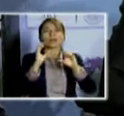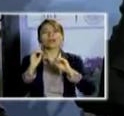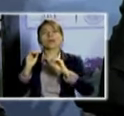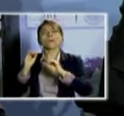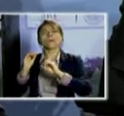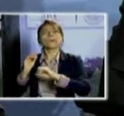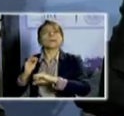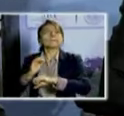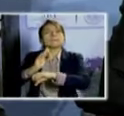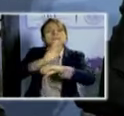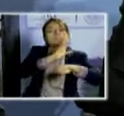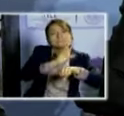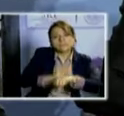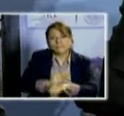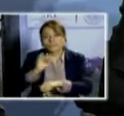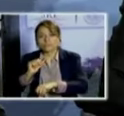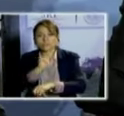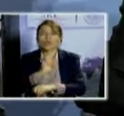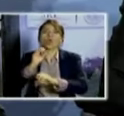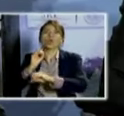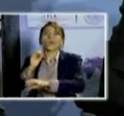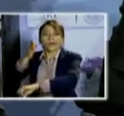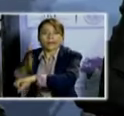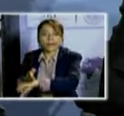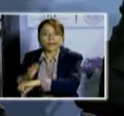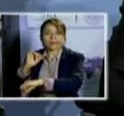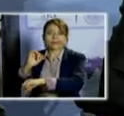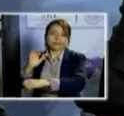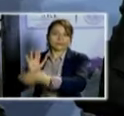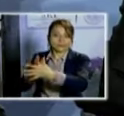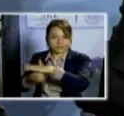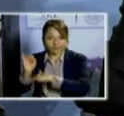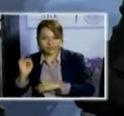o el cambio de una política pública interna a nuestro